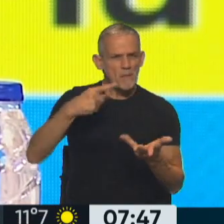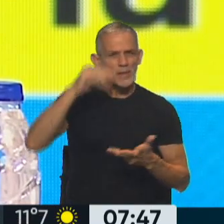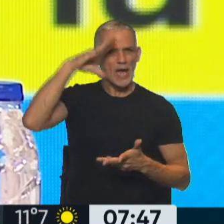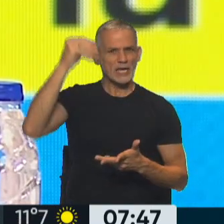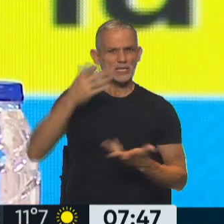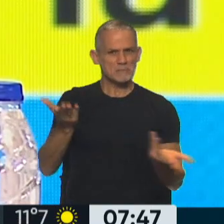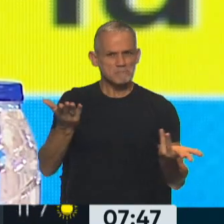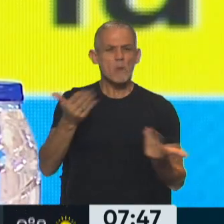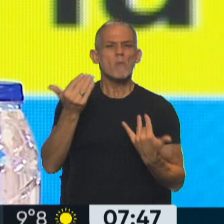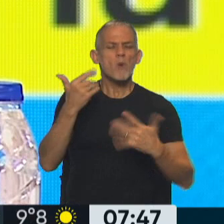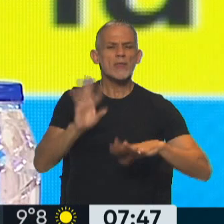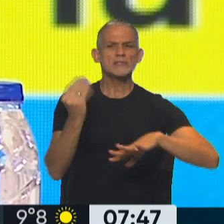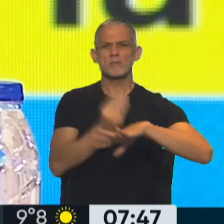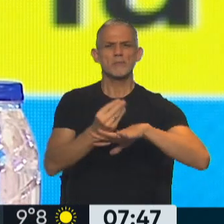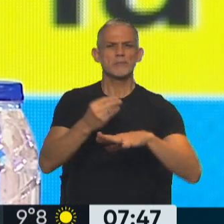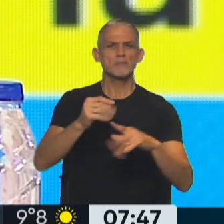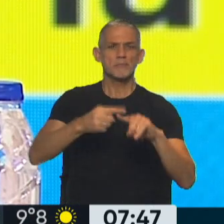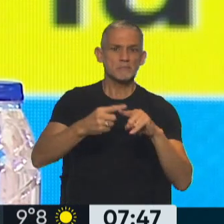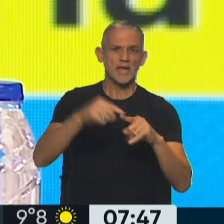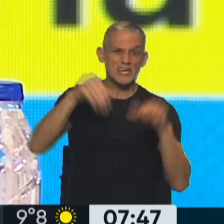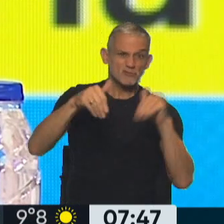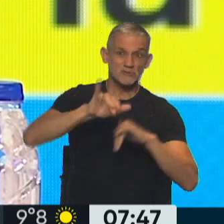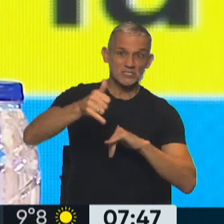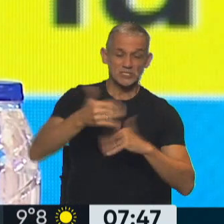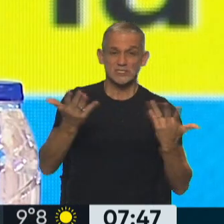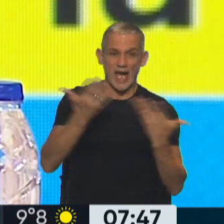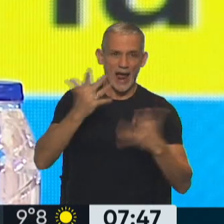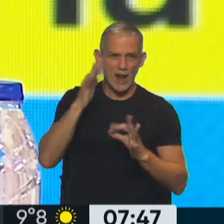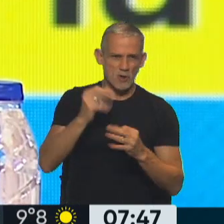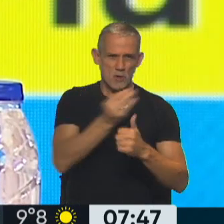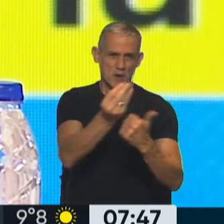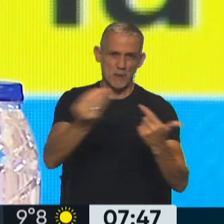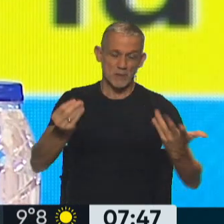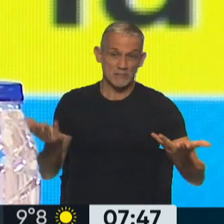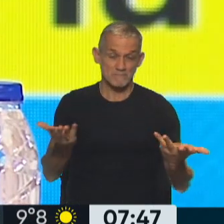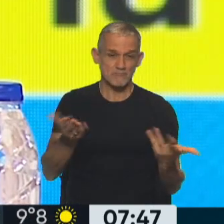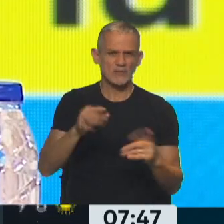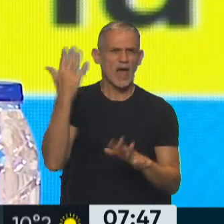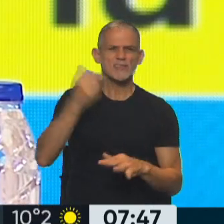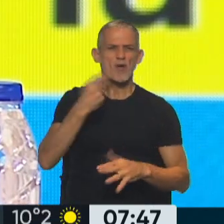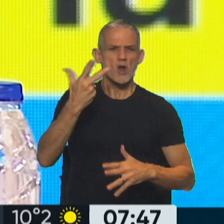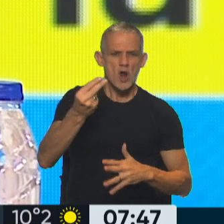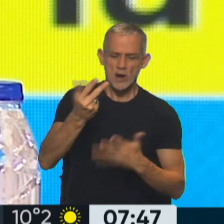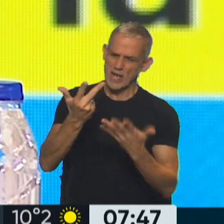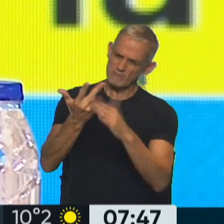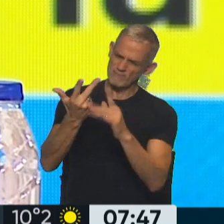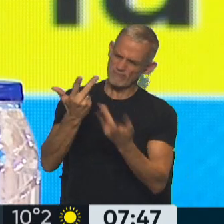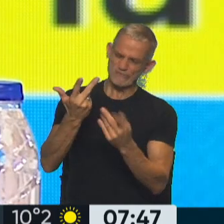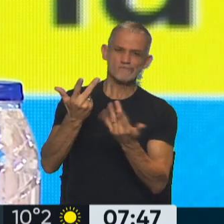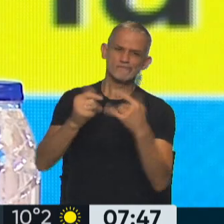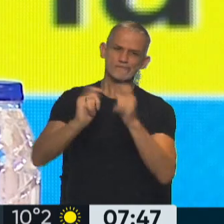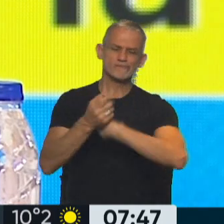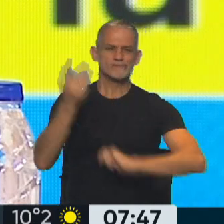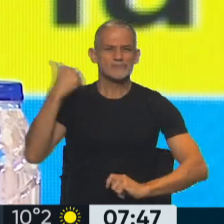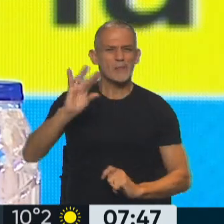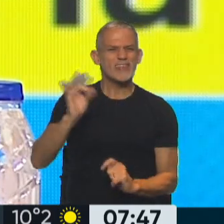Fernández de kirchner en el escenario electoral y esto de bueno la posibilidad de que de marcha atrás Después de aquella decisión en el mes de